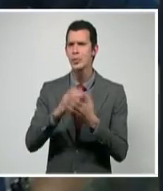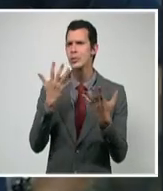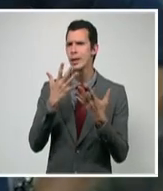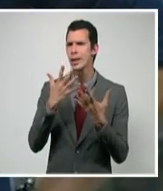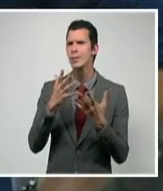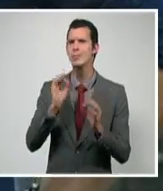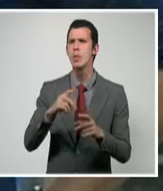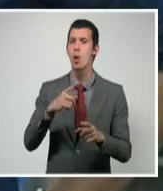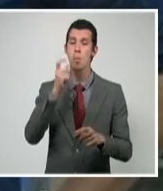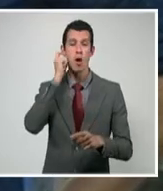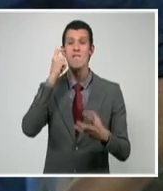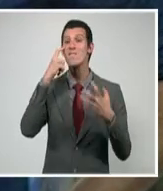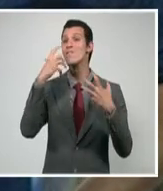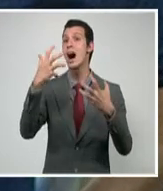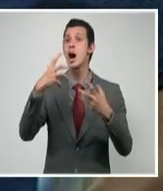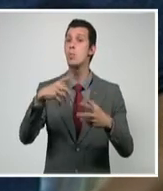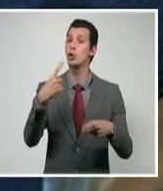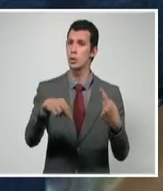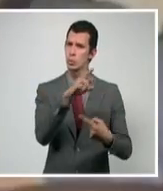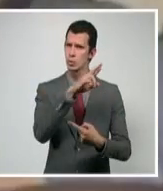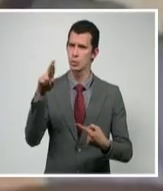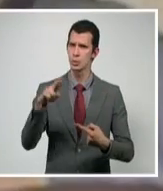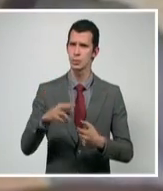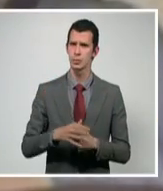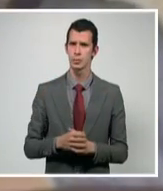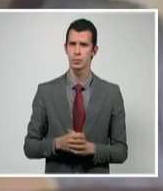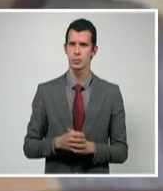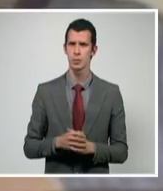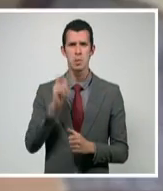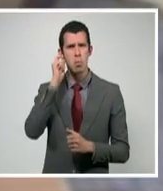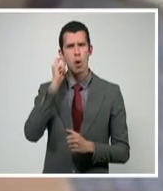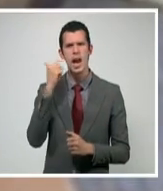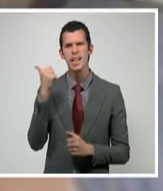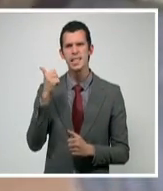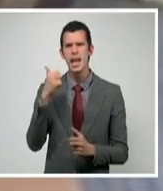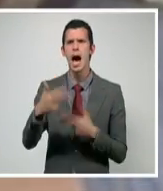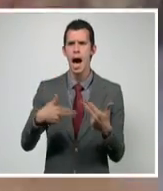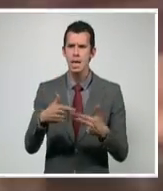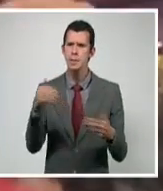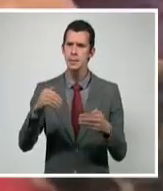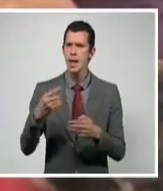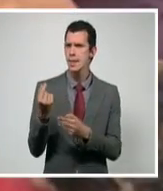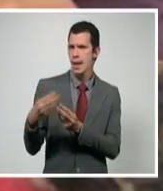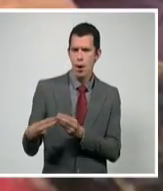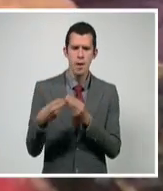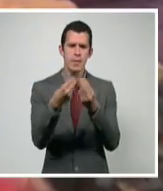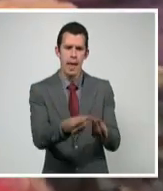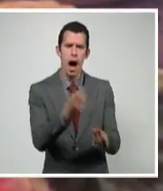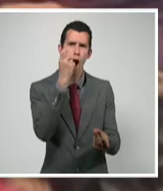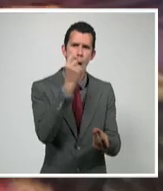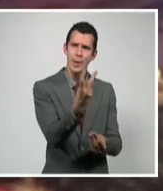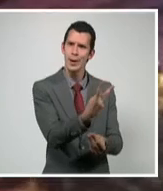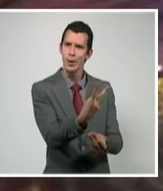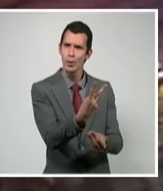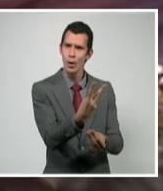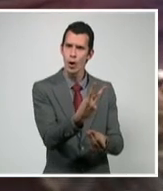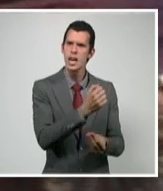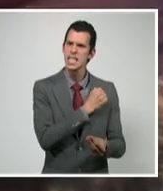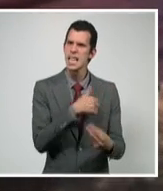e ideóloga y financista de las acciones de profanación contra los bustos de José Martí. También a Luis Manuel